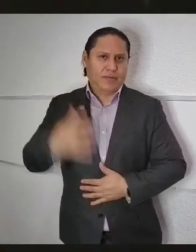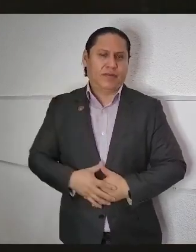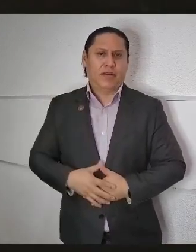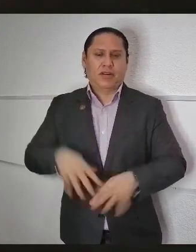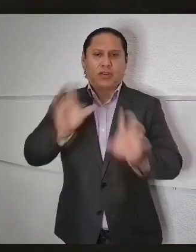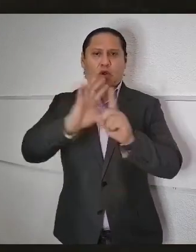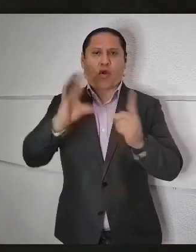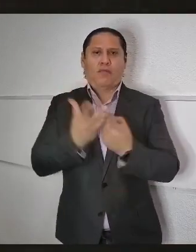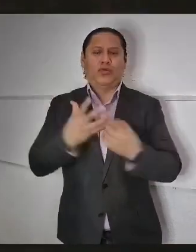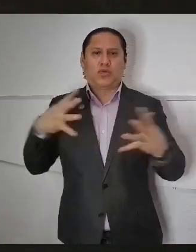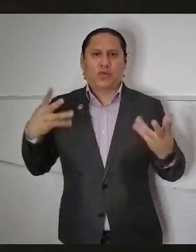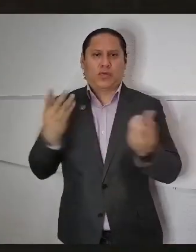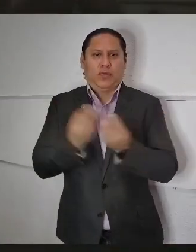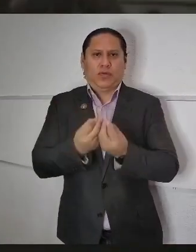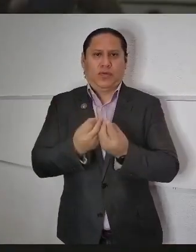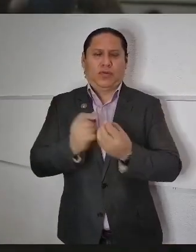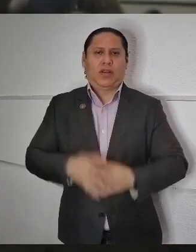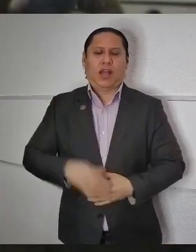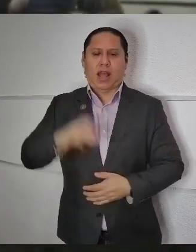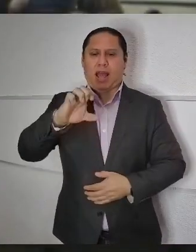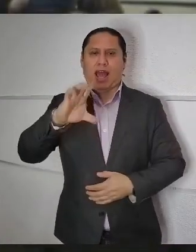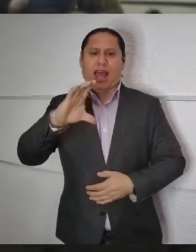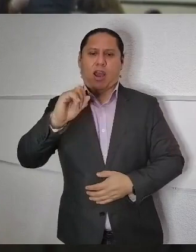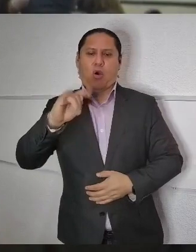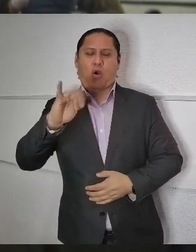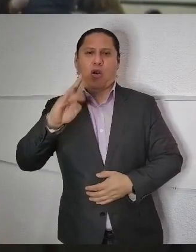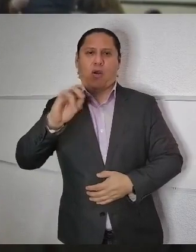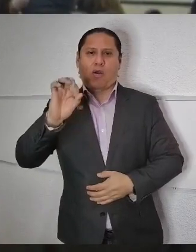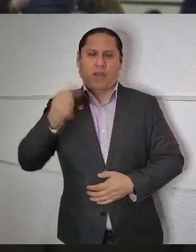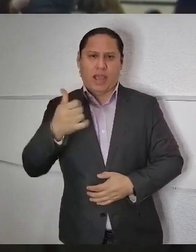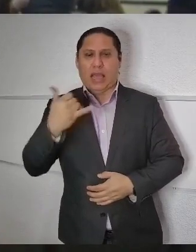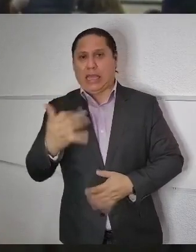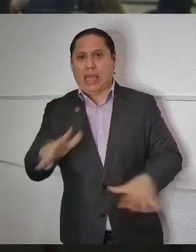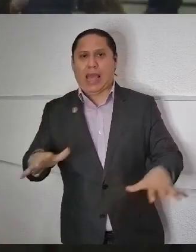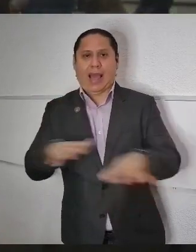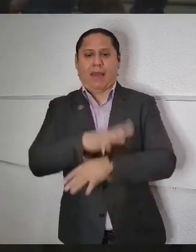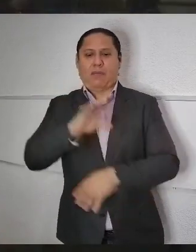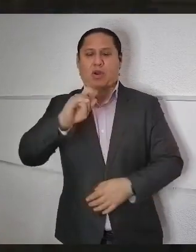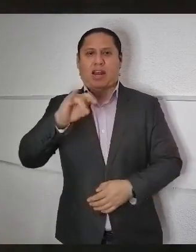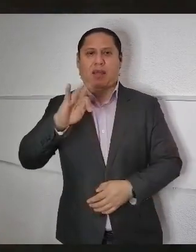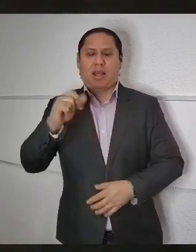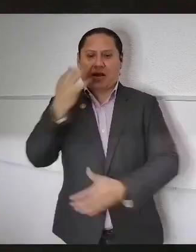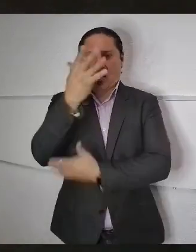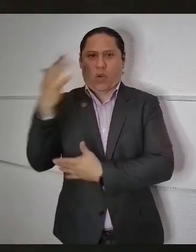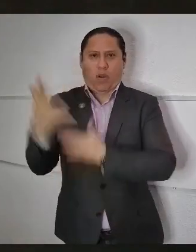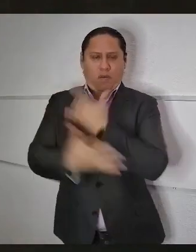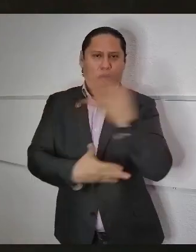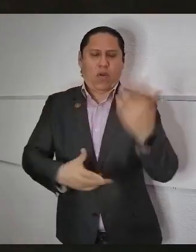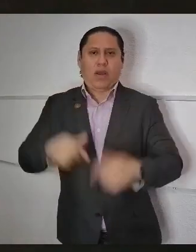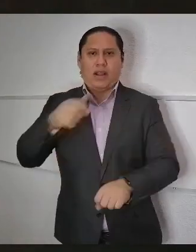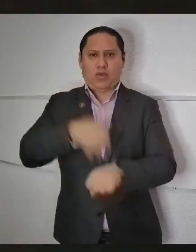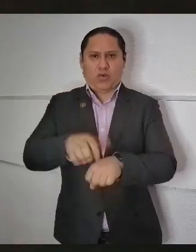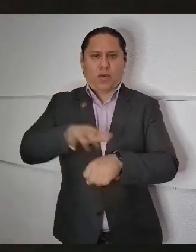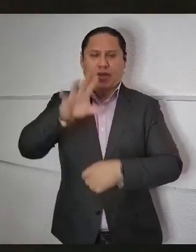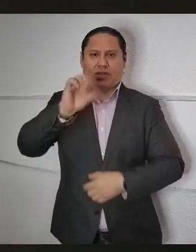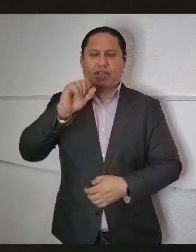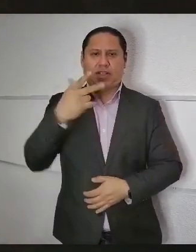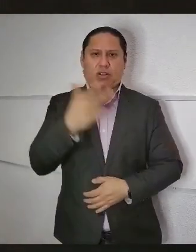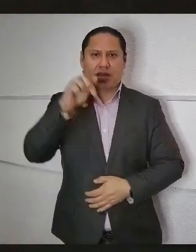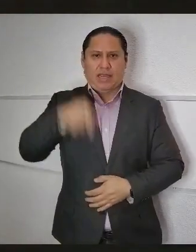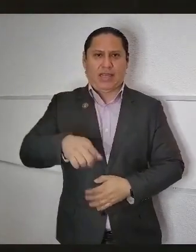las Comisiones Unidas de Ecología y Cambio Climático y de Bosques y Selvas de la